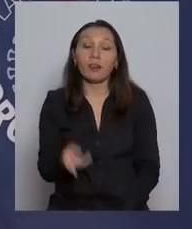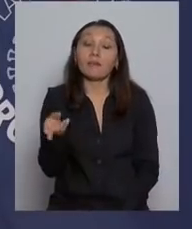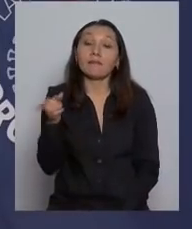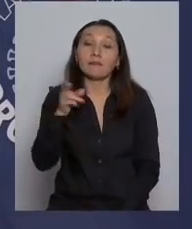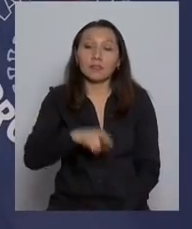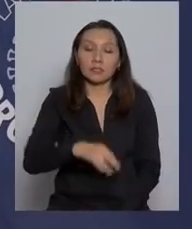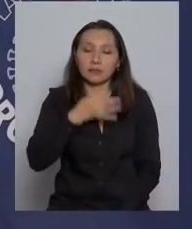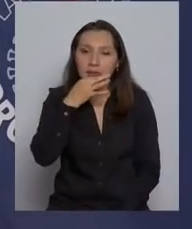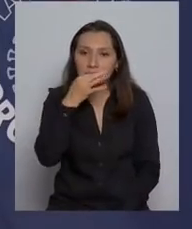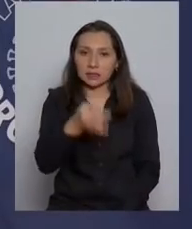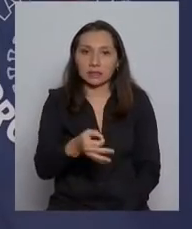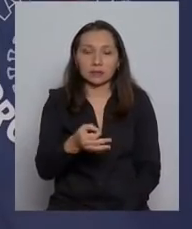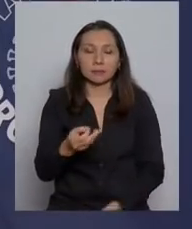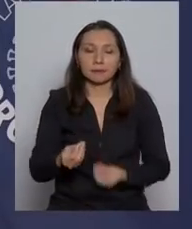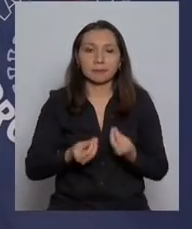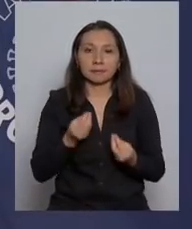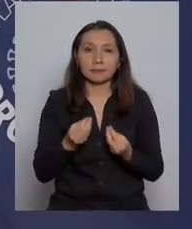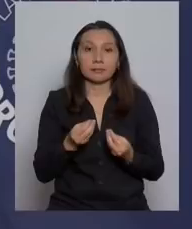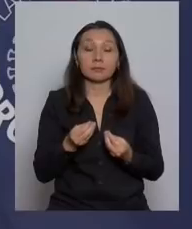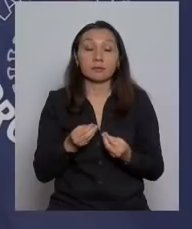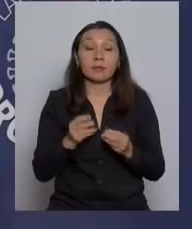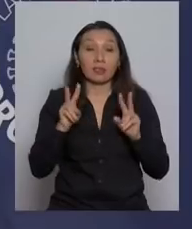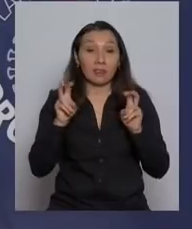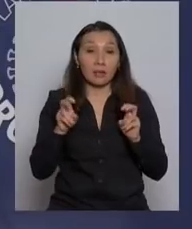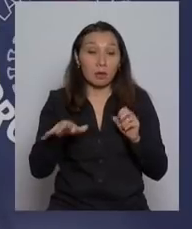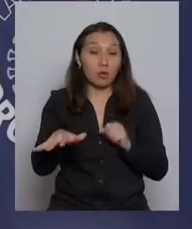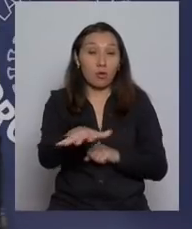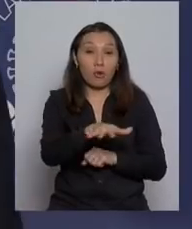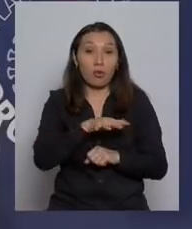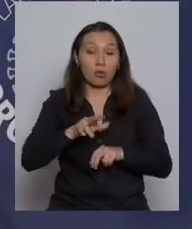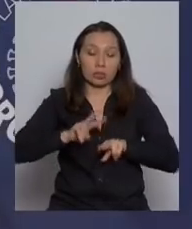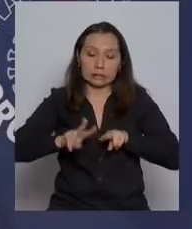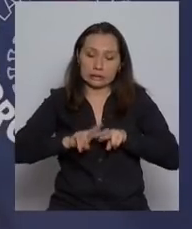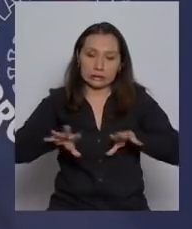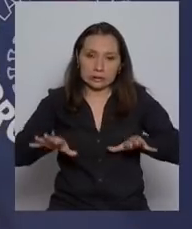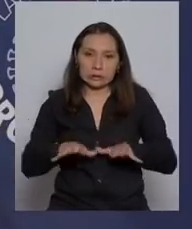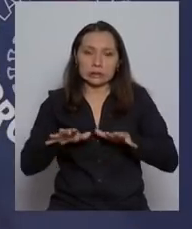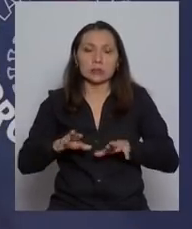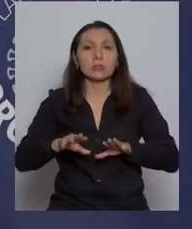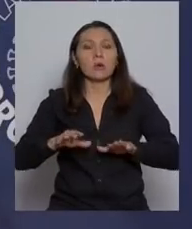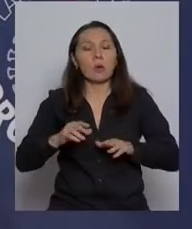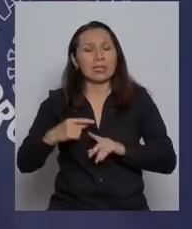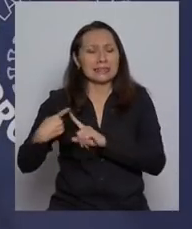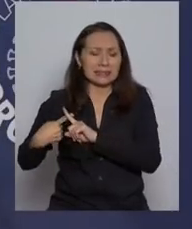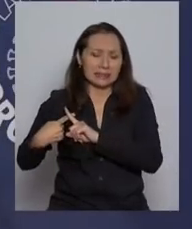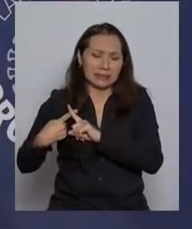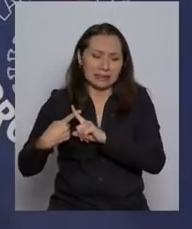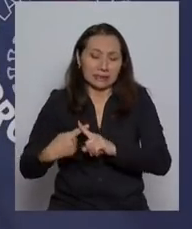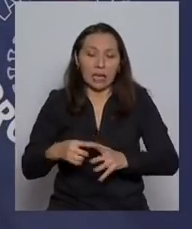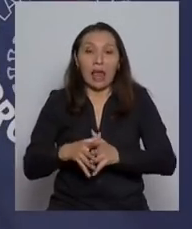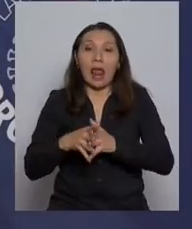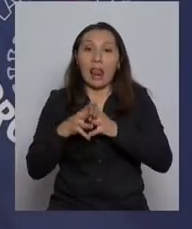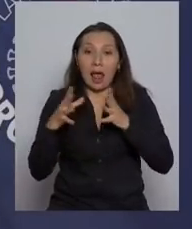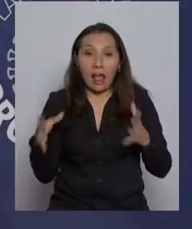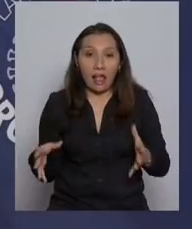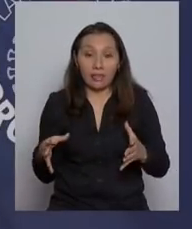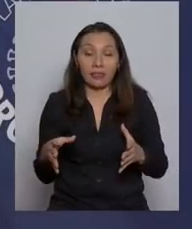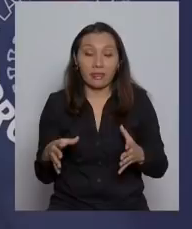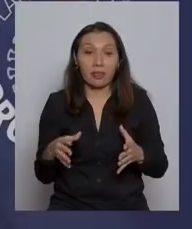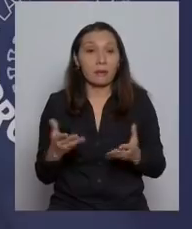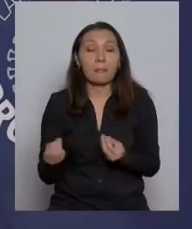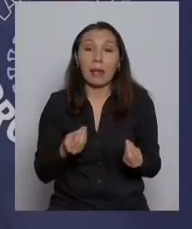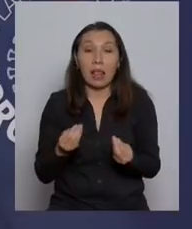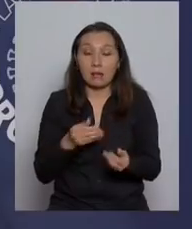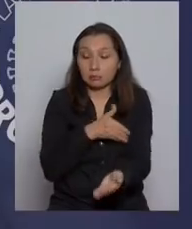Volvemos a insistir que en gran medida todo lo que estamos haciendo, que representa un sacrificio gigantesco